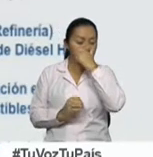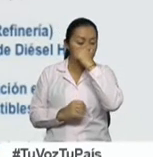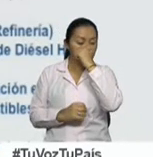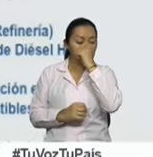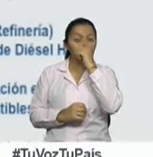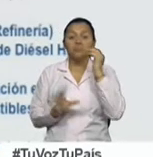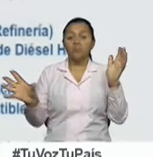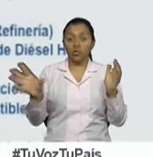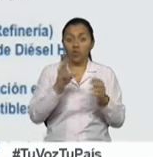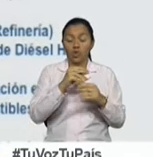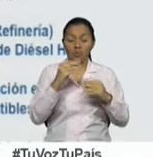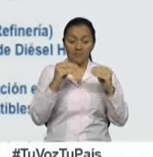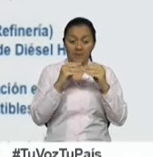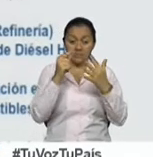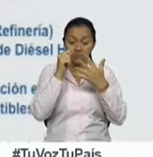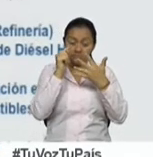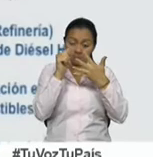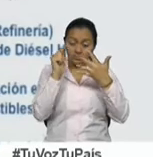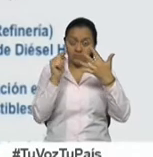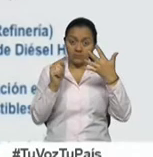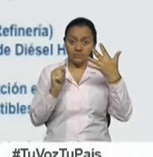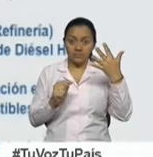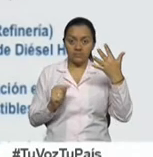estas cosas, y voy a comentar algo más,